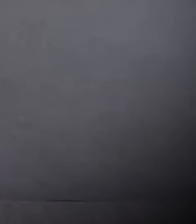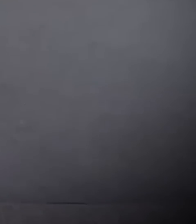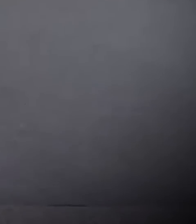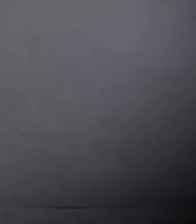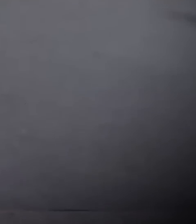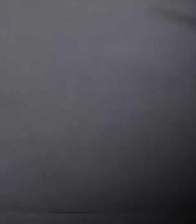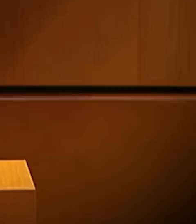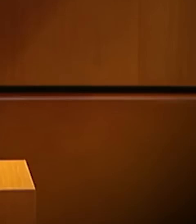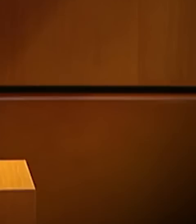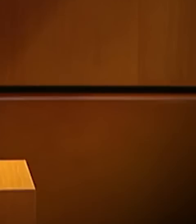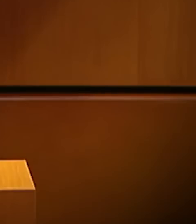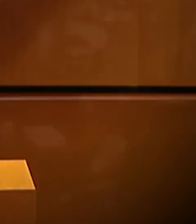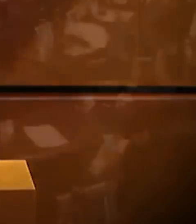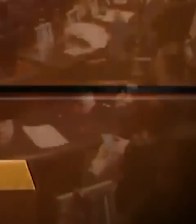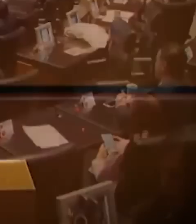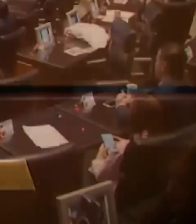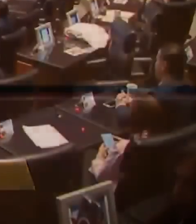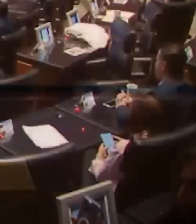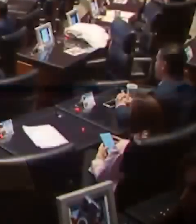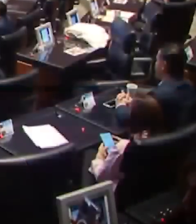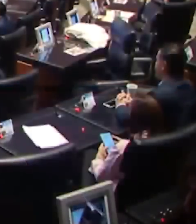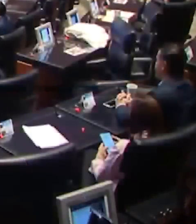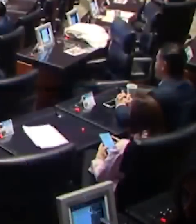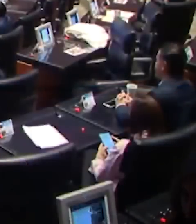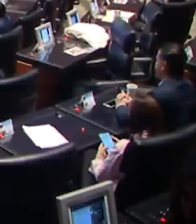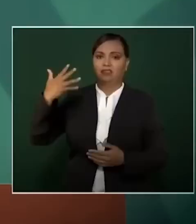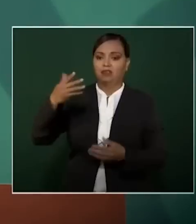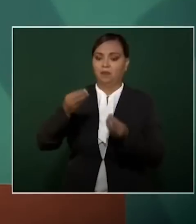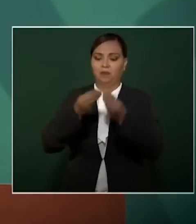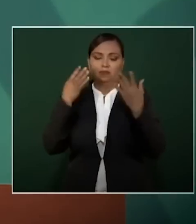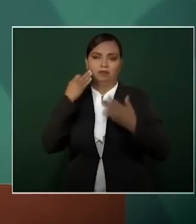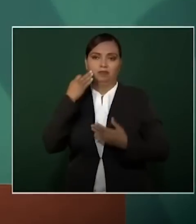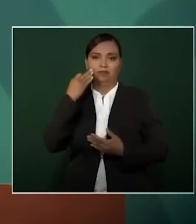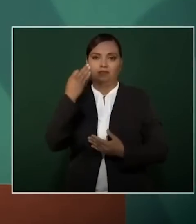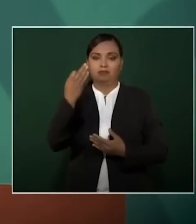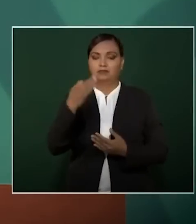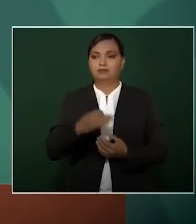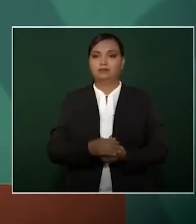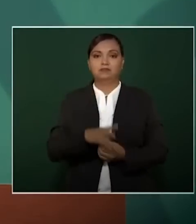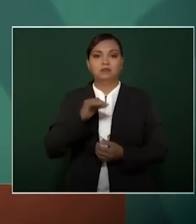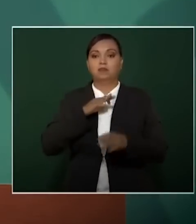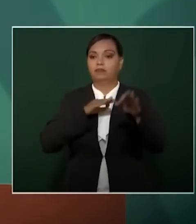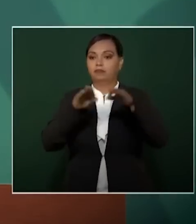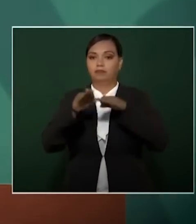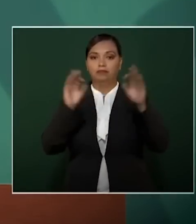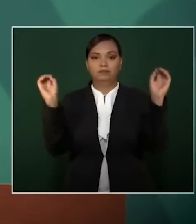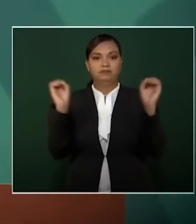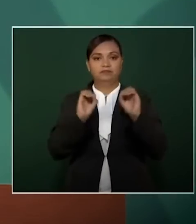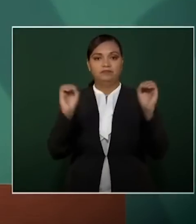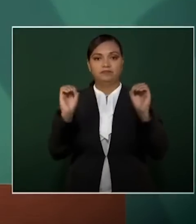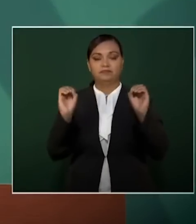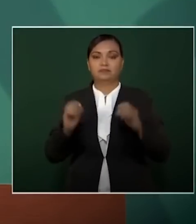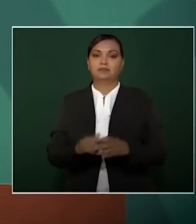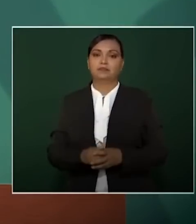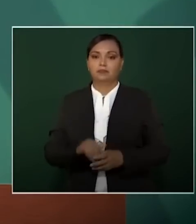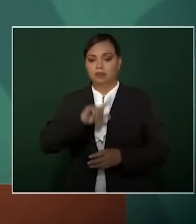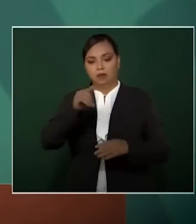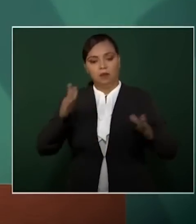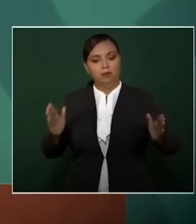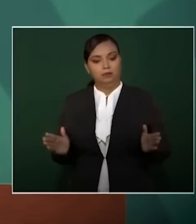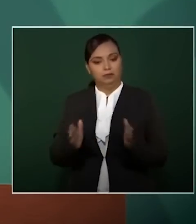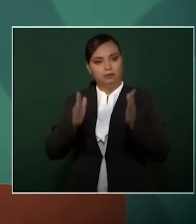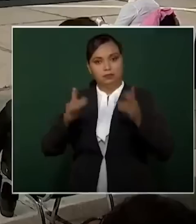de ayer miércoles y antes de la pseudo comparecencia, el presidente López Obrador había salido en defensa del